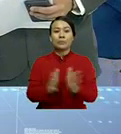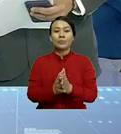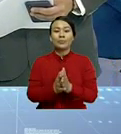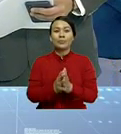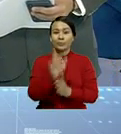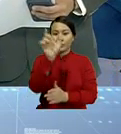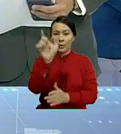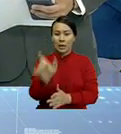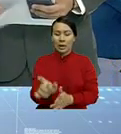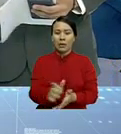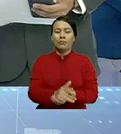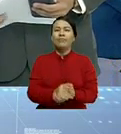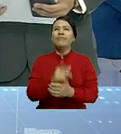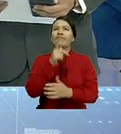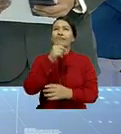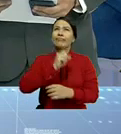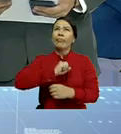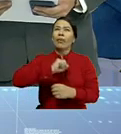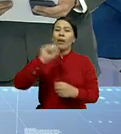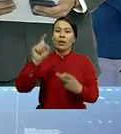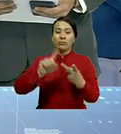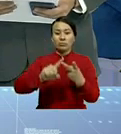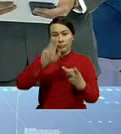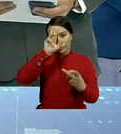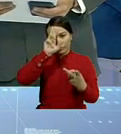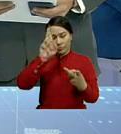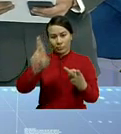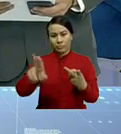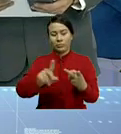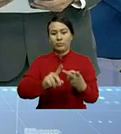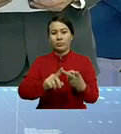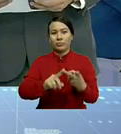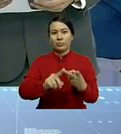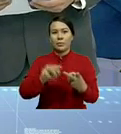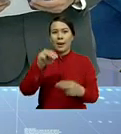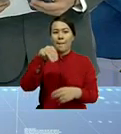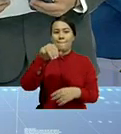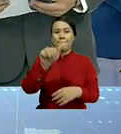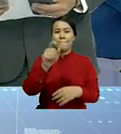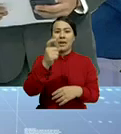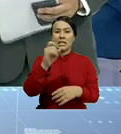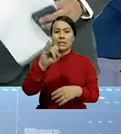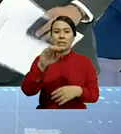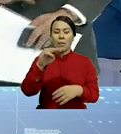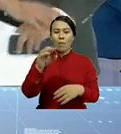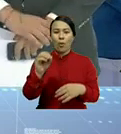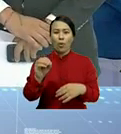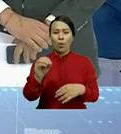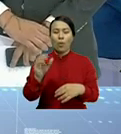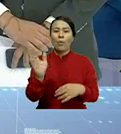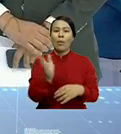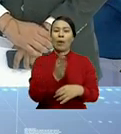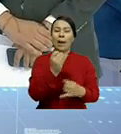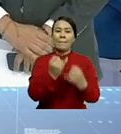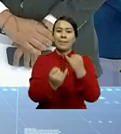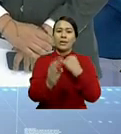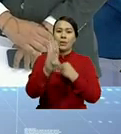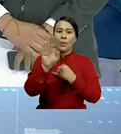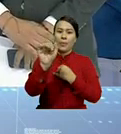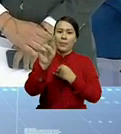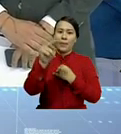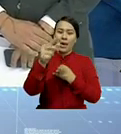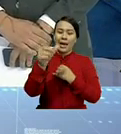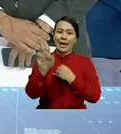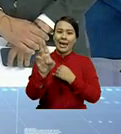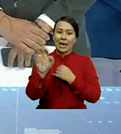Y otro que sale ganando, con todo respeto para Máximo Banguera, es Frascarelli. Sí. Yo creo que esa